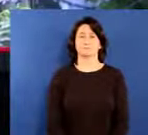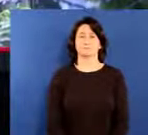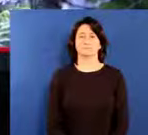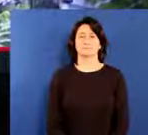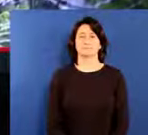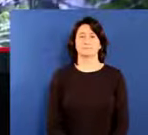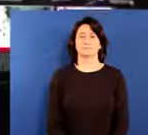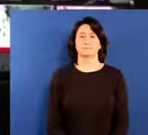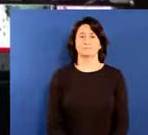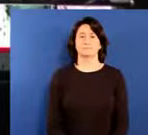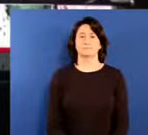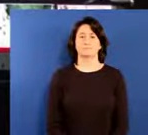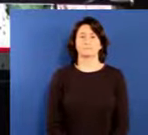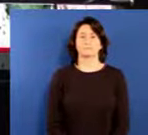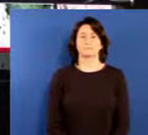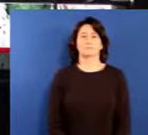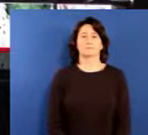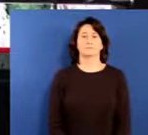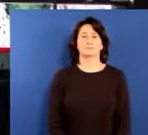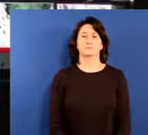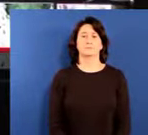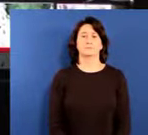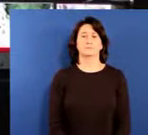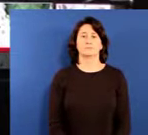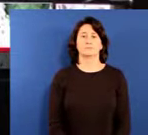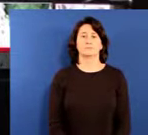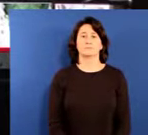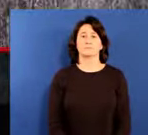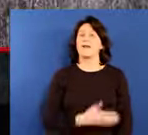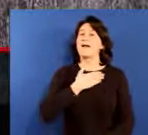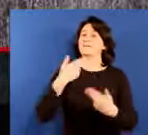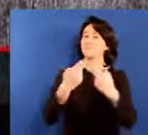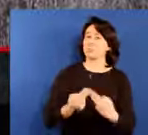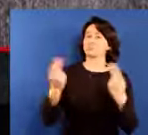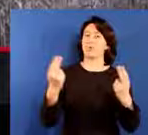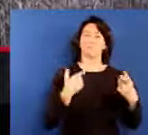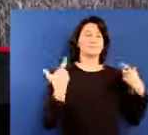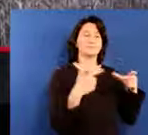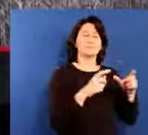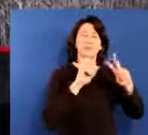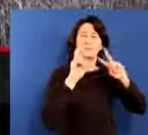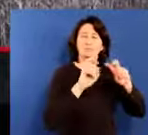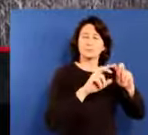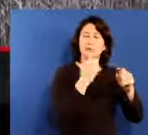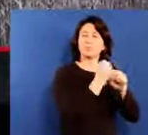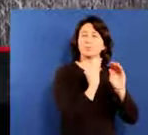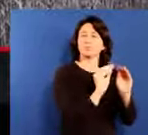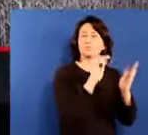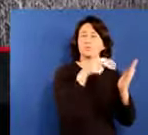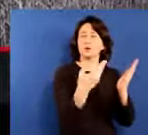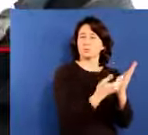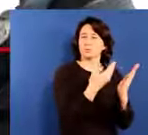la sociedad la gran cantidad de recursos audiovisuales generados por el personal técnico de divulgación científica del